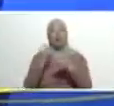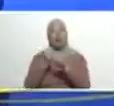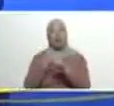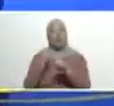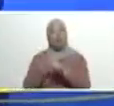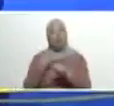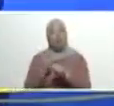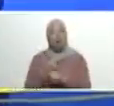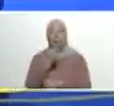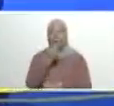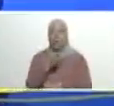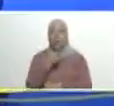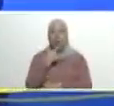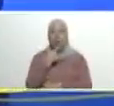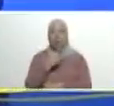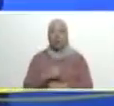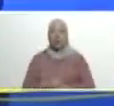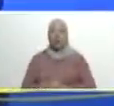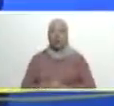trabajado,